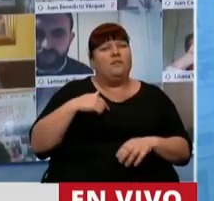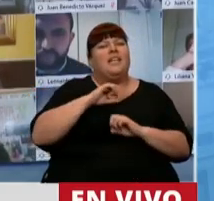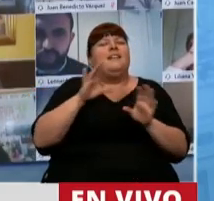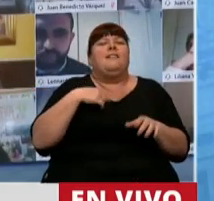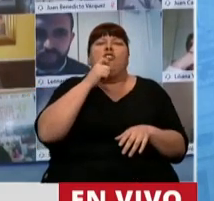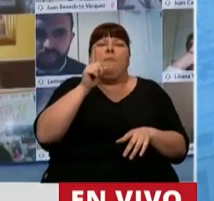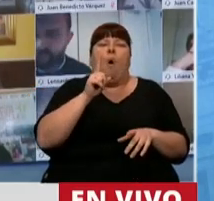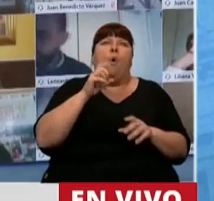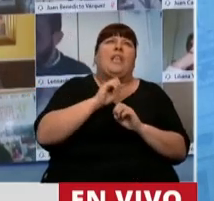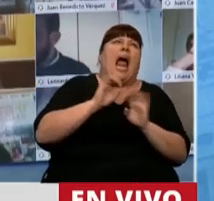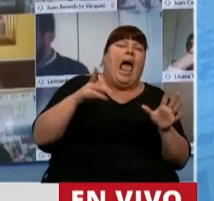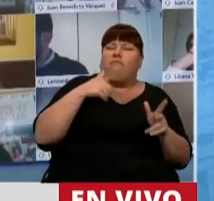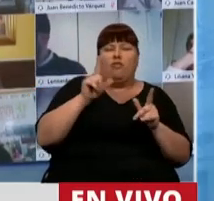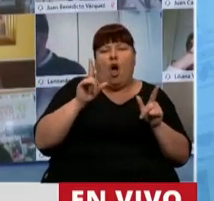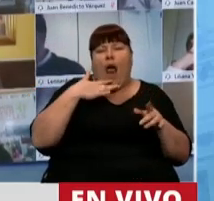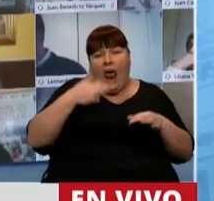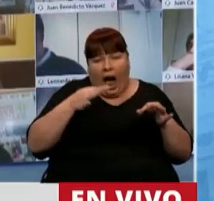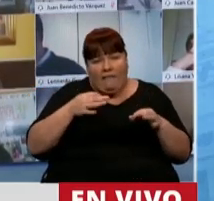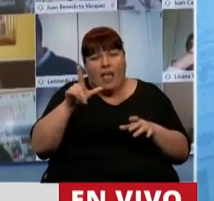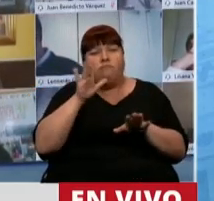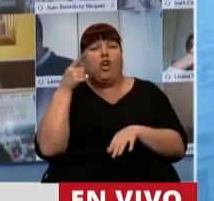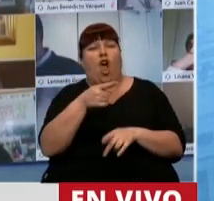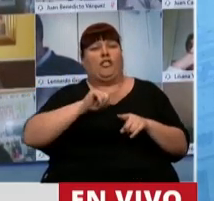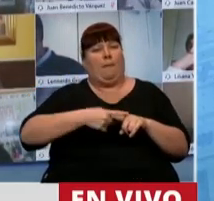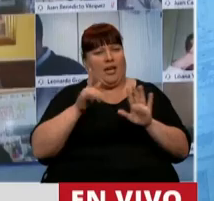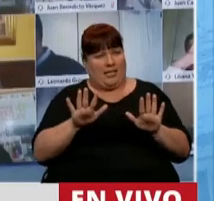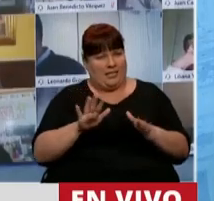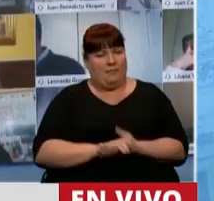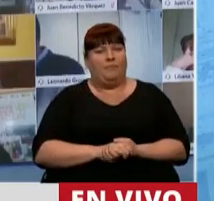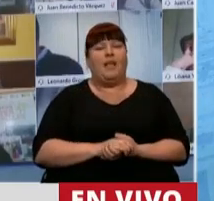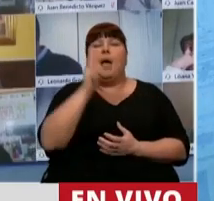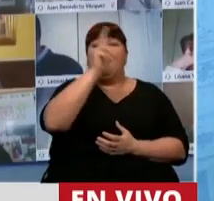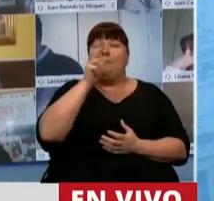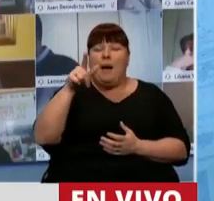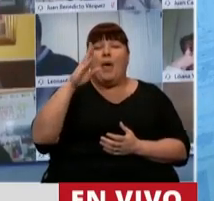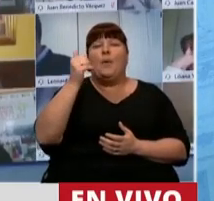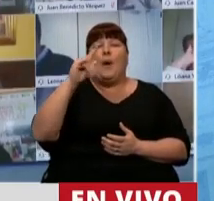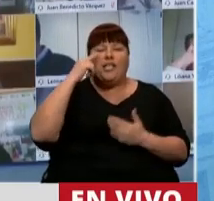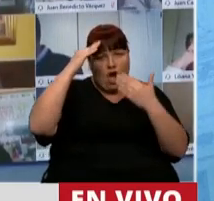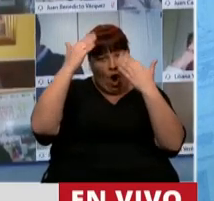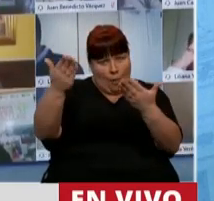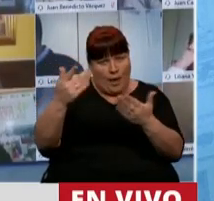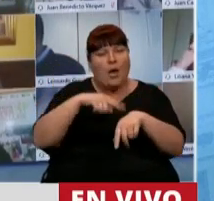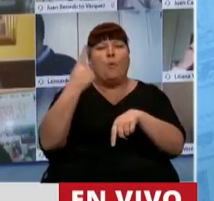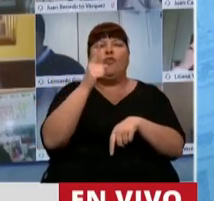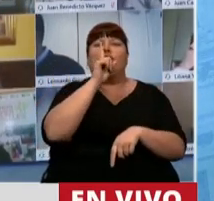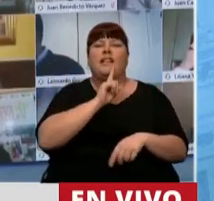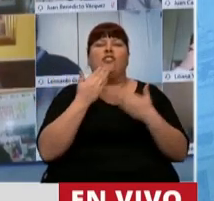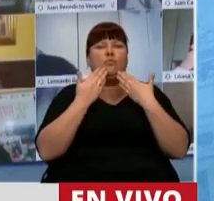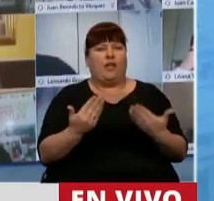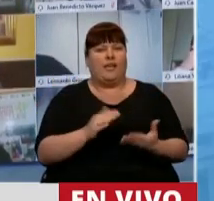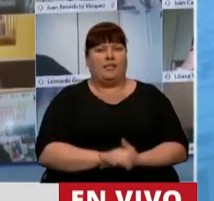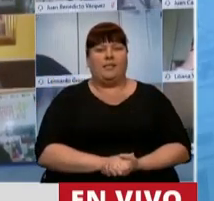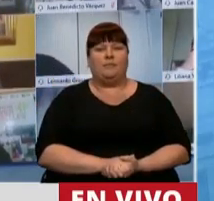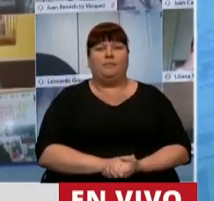me gusta ser dramático, pero la verdad que van contra la política. Al padre Bachi le pido un homenaje y un minuto de silencio. Muchas